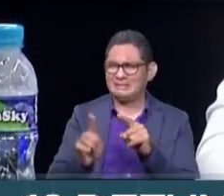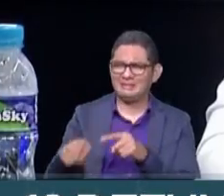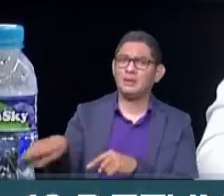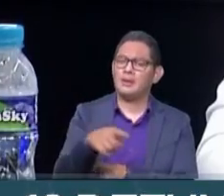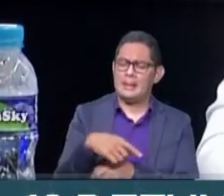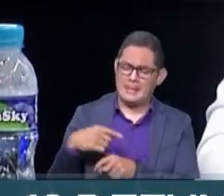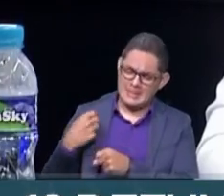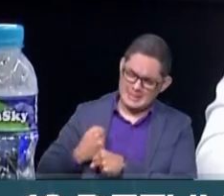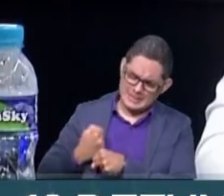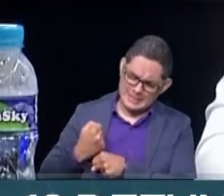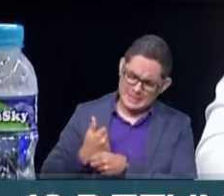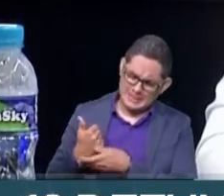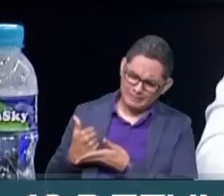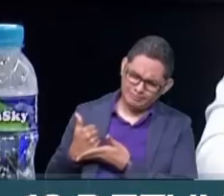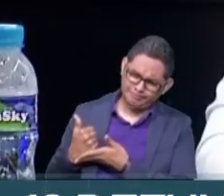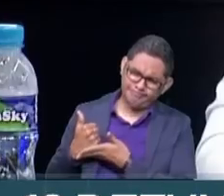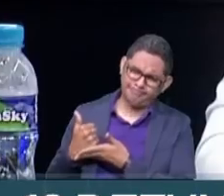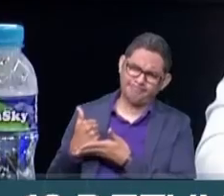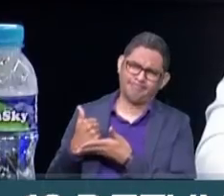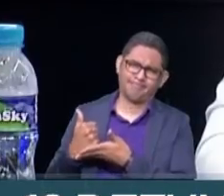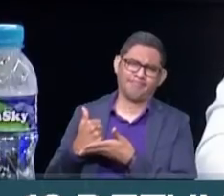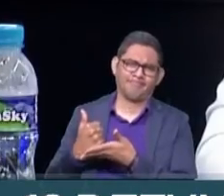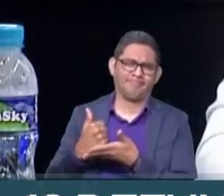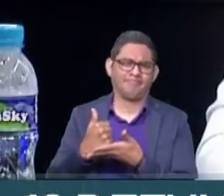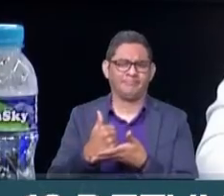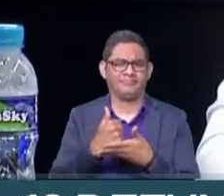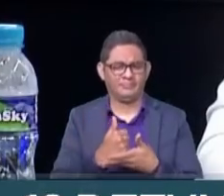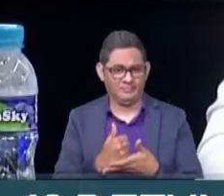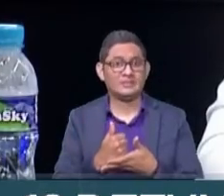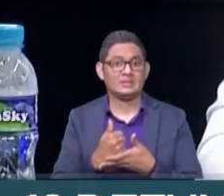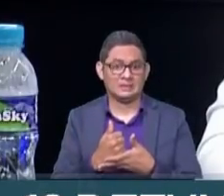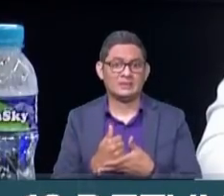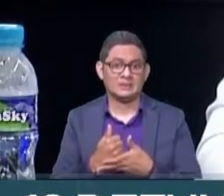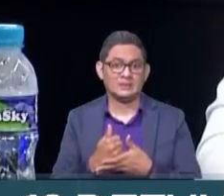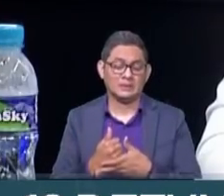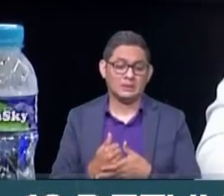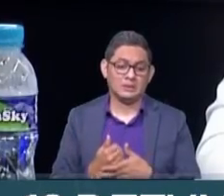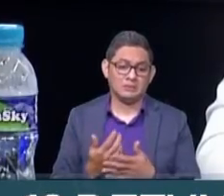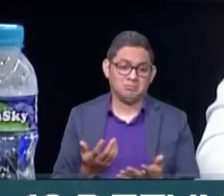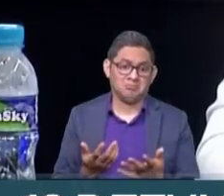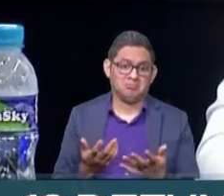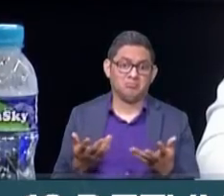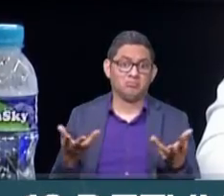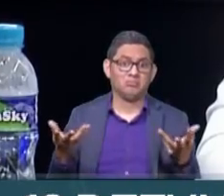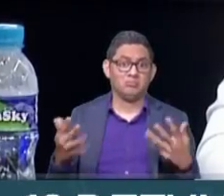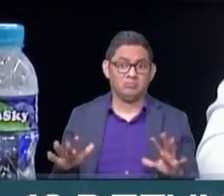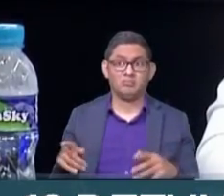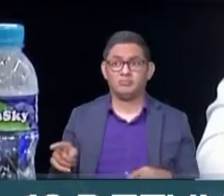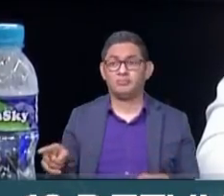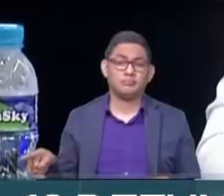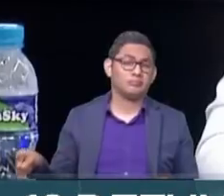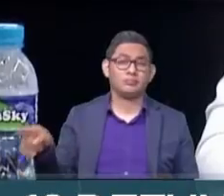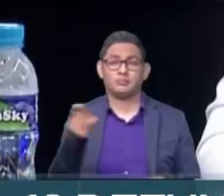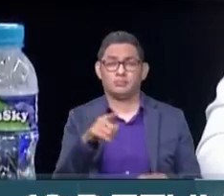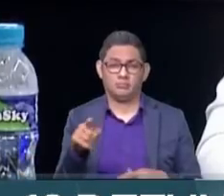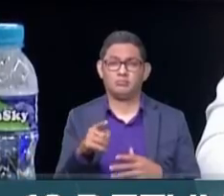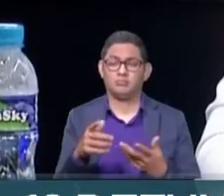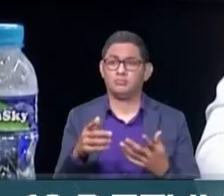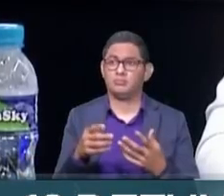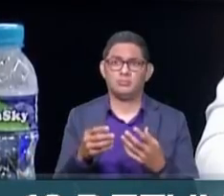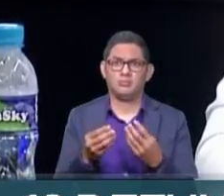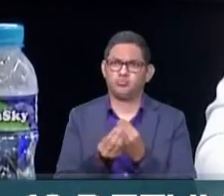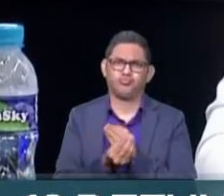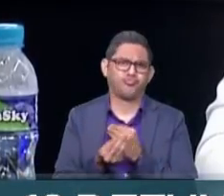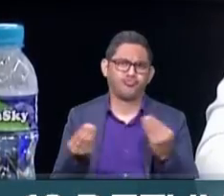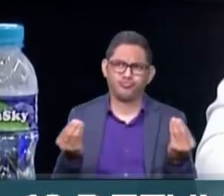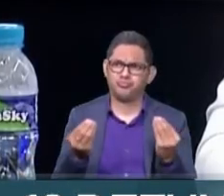para atender a estos grupos, de tal manera que hemos logrado vacunar a la